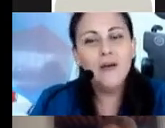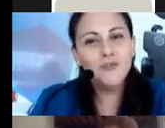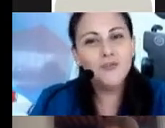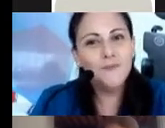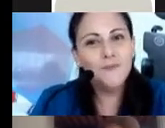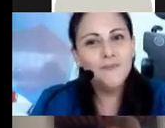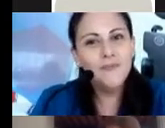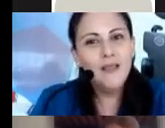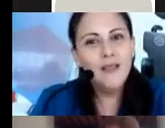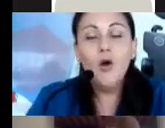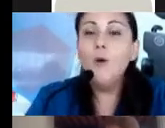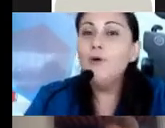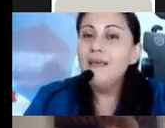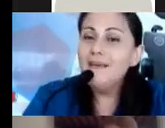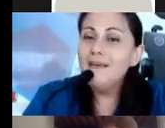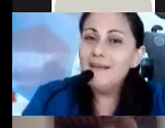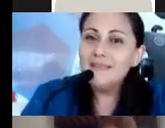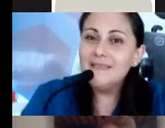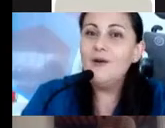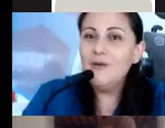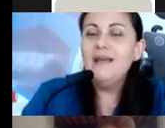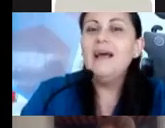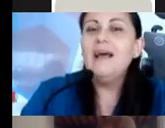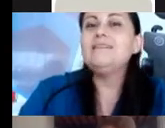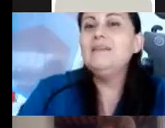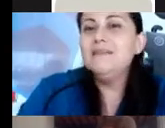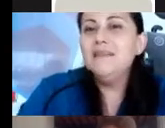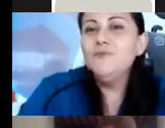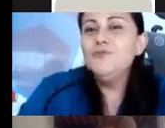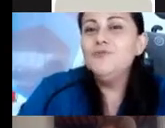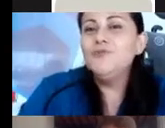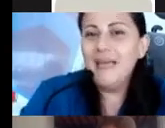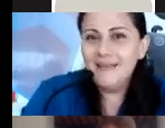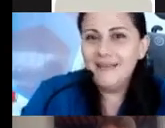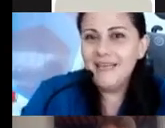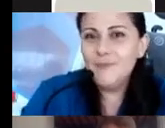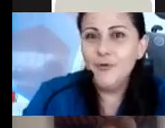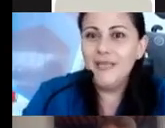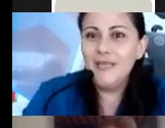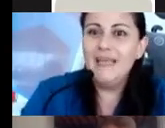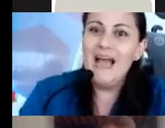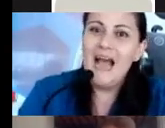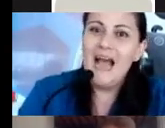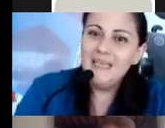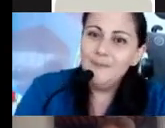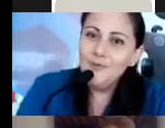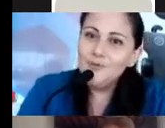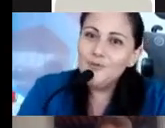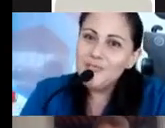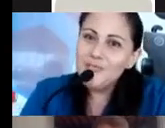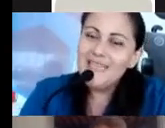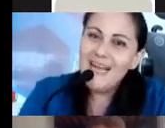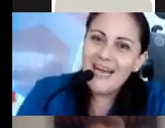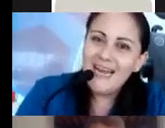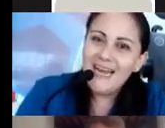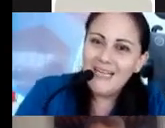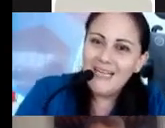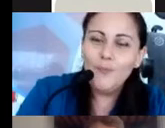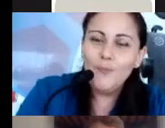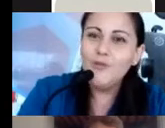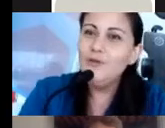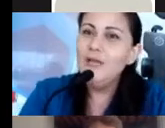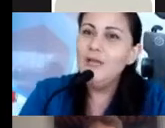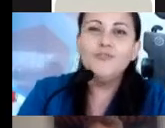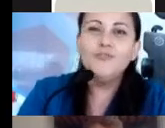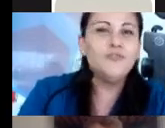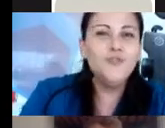del hueso, o puede deberse a una asimetría funcional, que es porque hayan músculos que están jalando,